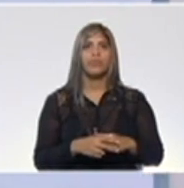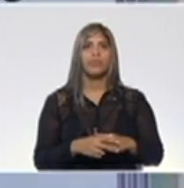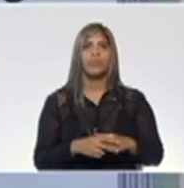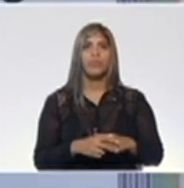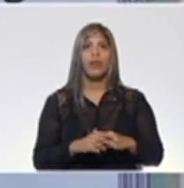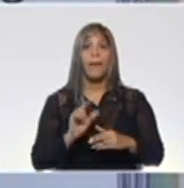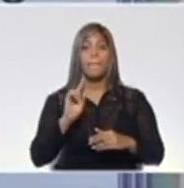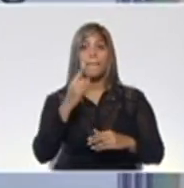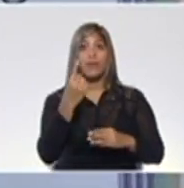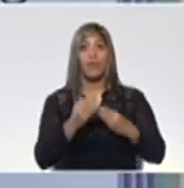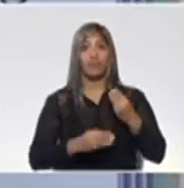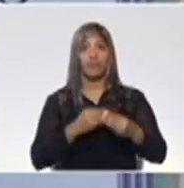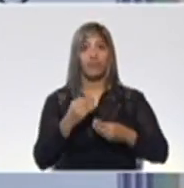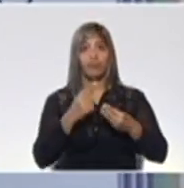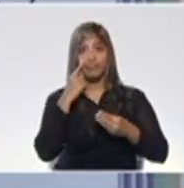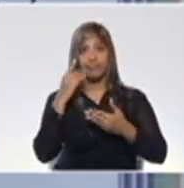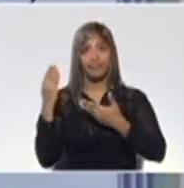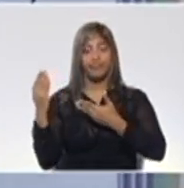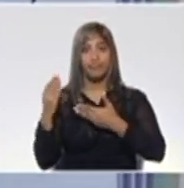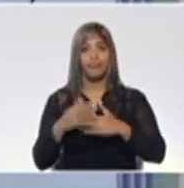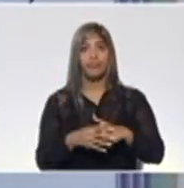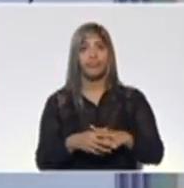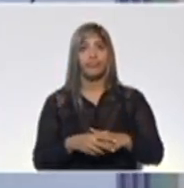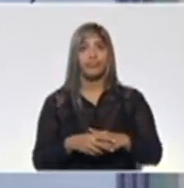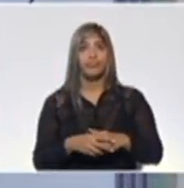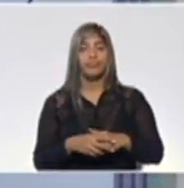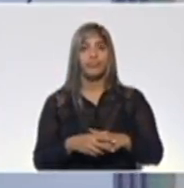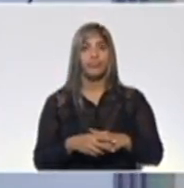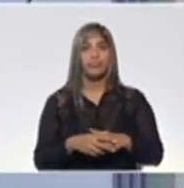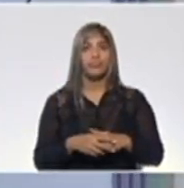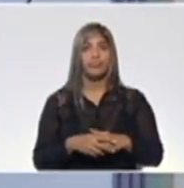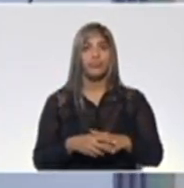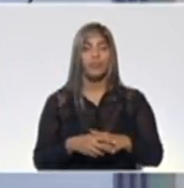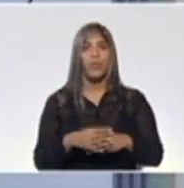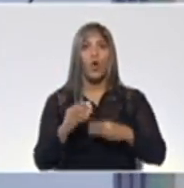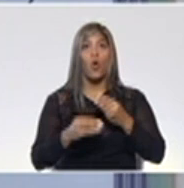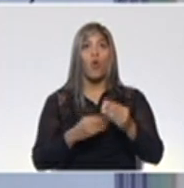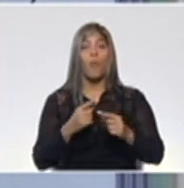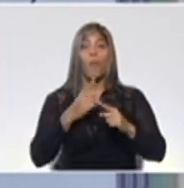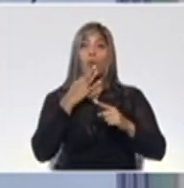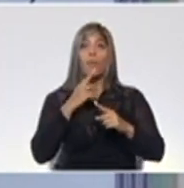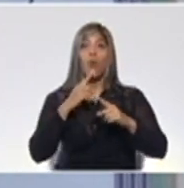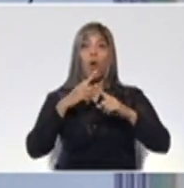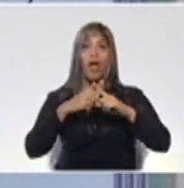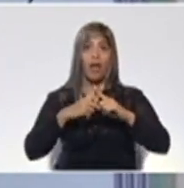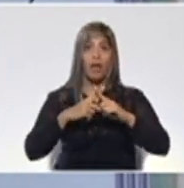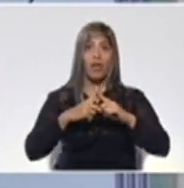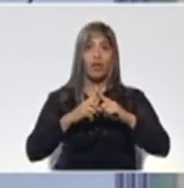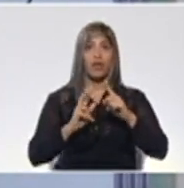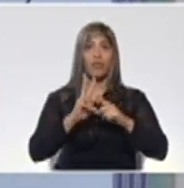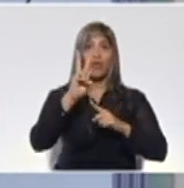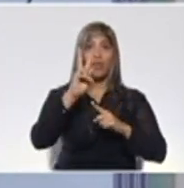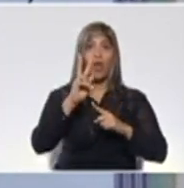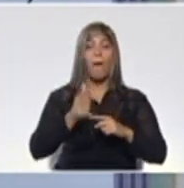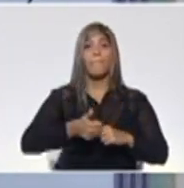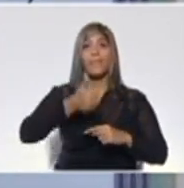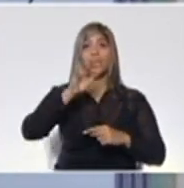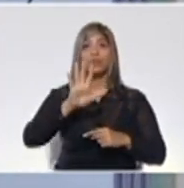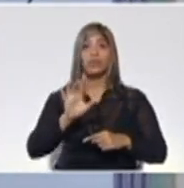Lo primero que se hace es intentar factorizar la expresión cuadrática, x cuadrado más 5 por x más